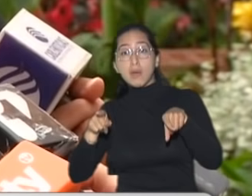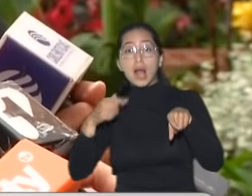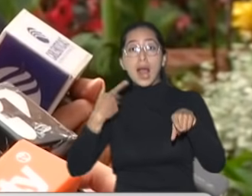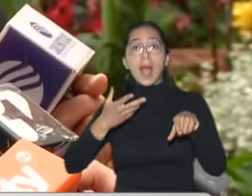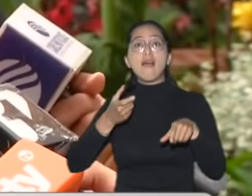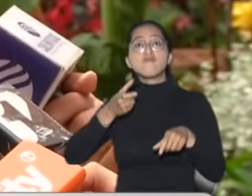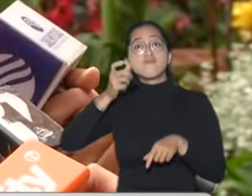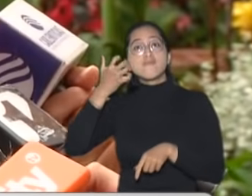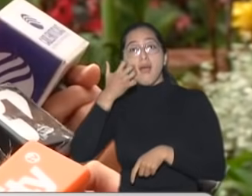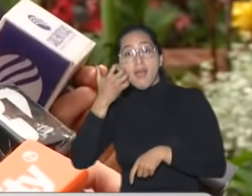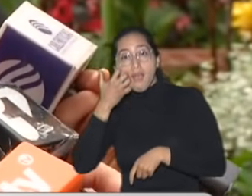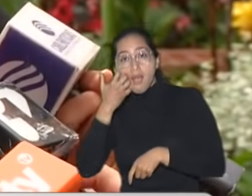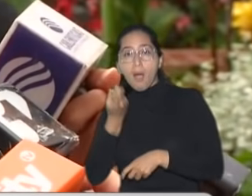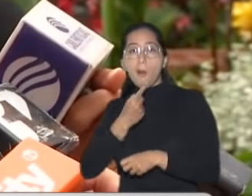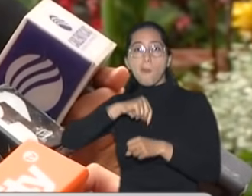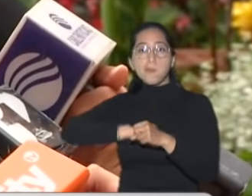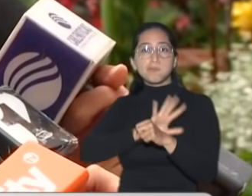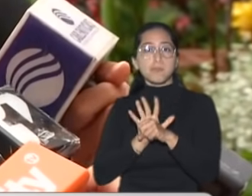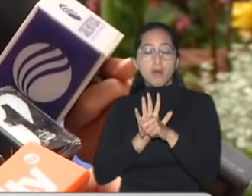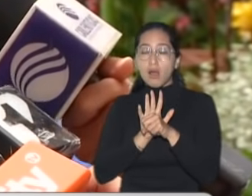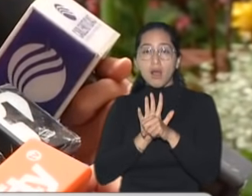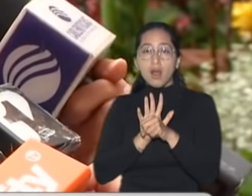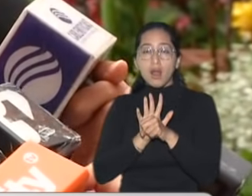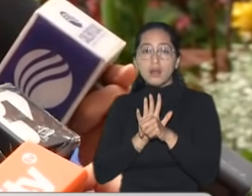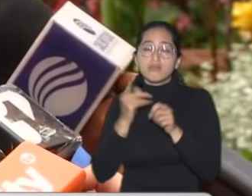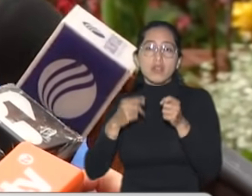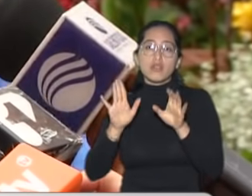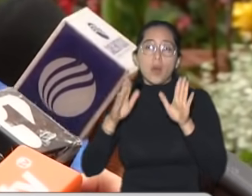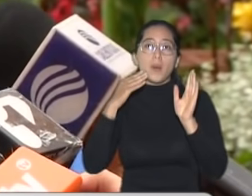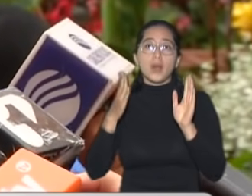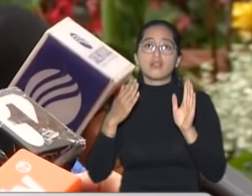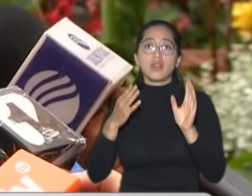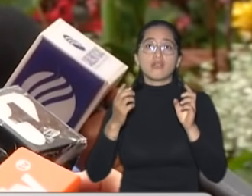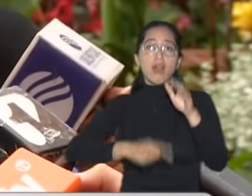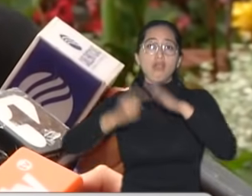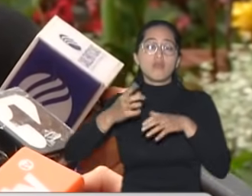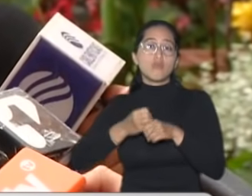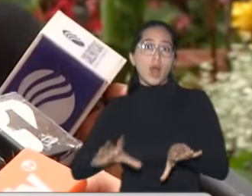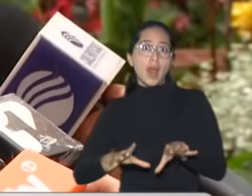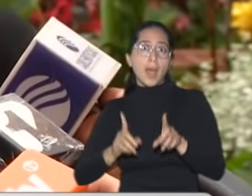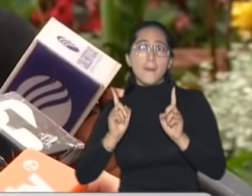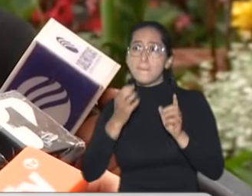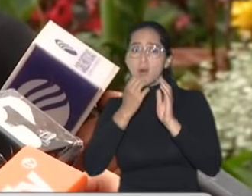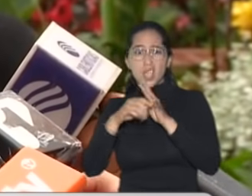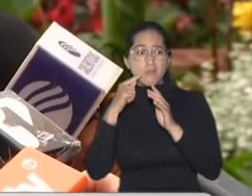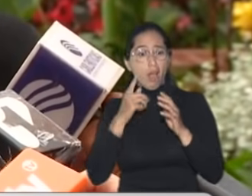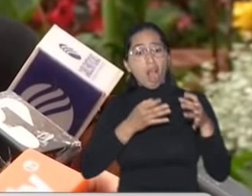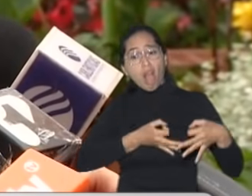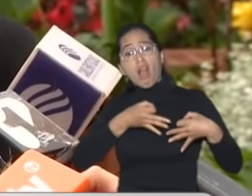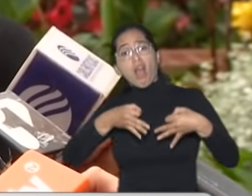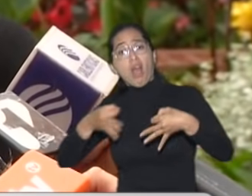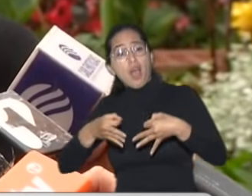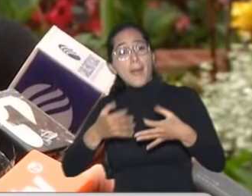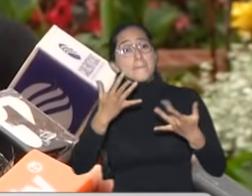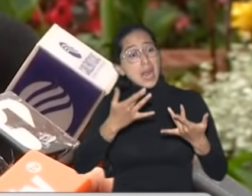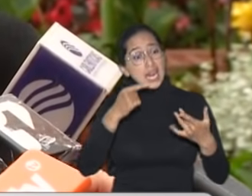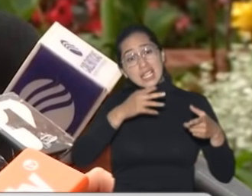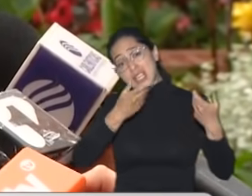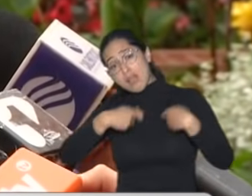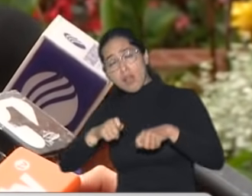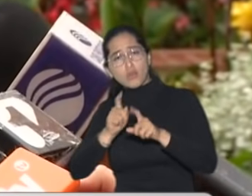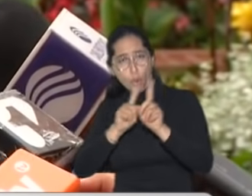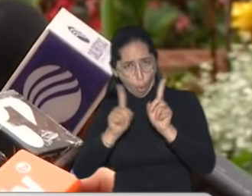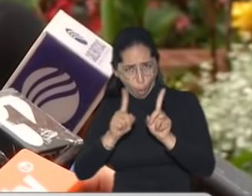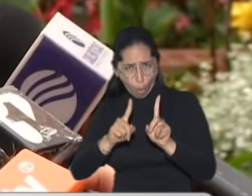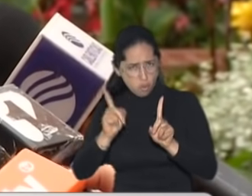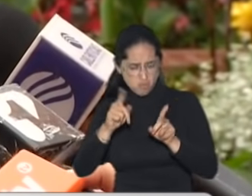pico y en el primero. No ha sido por falta de atención. Todos los pacientes han sido atendidos. Yo les quiero anotar una